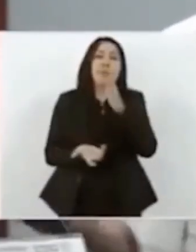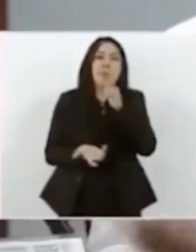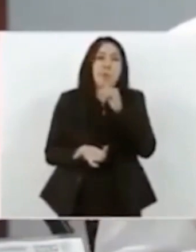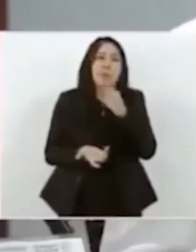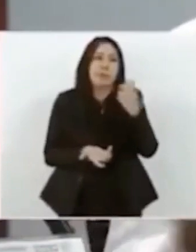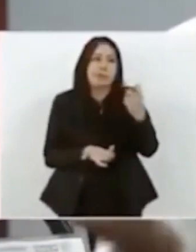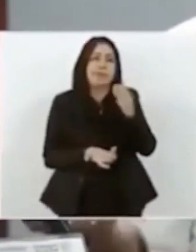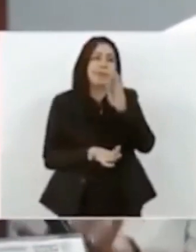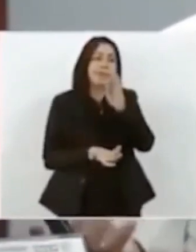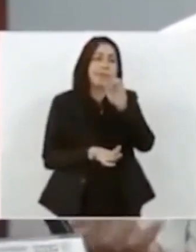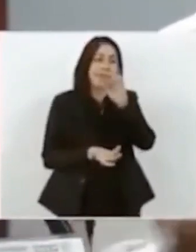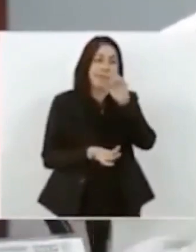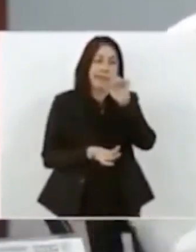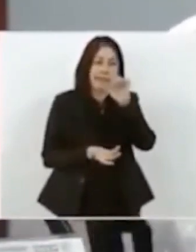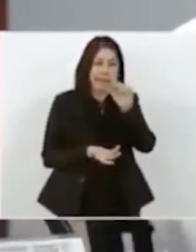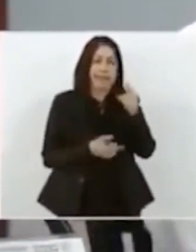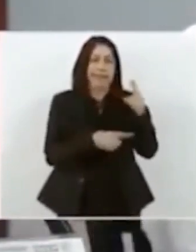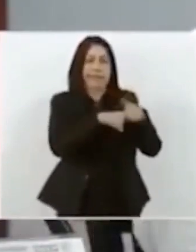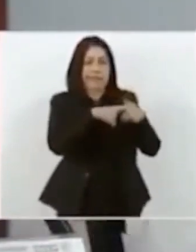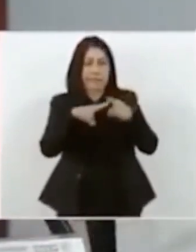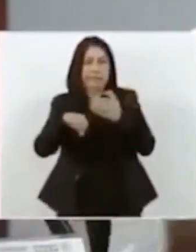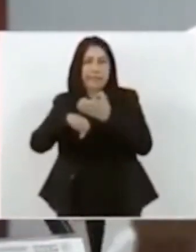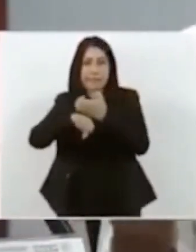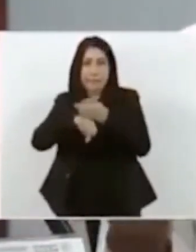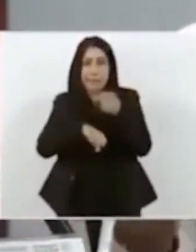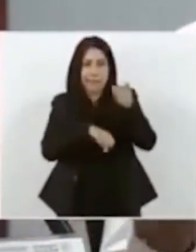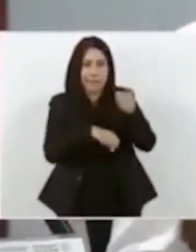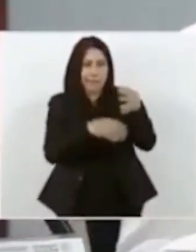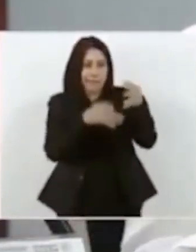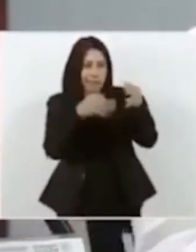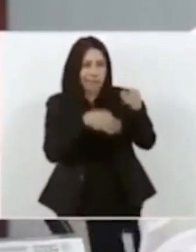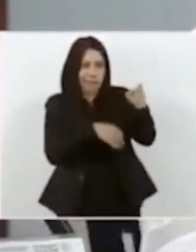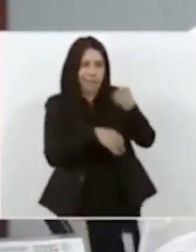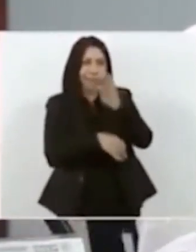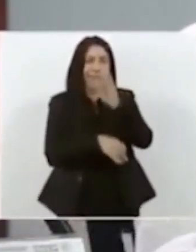las fiscalías de los estados, ni la Fiscalía